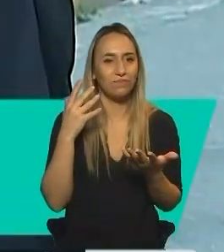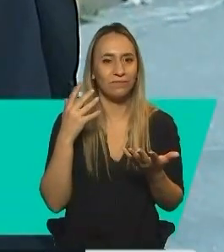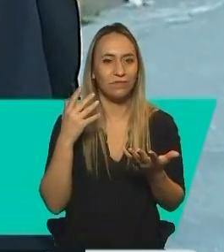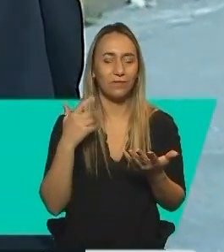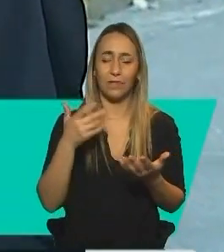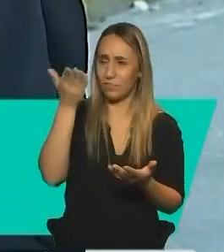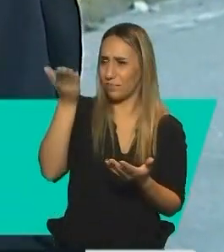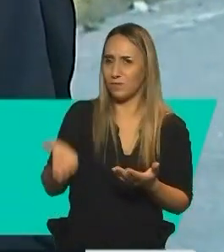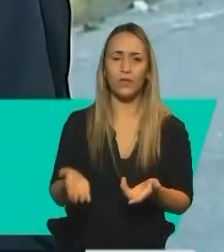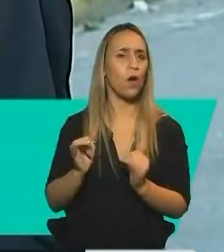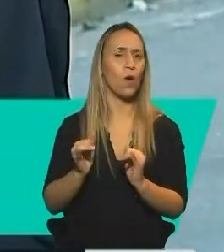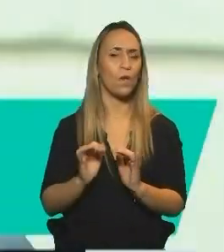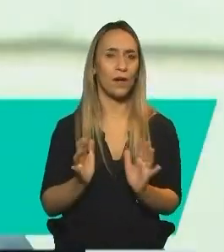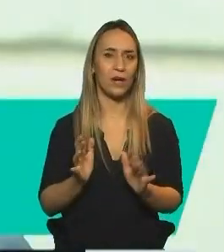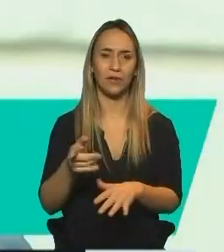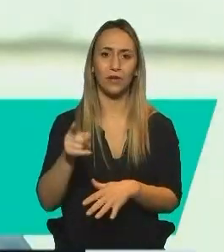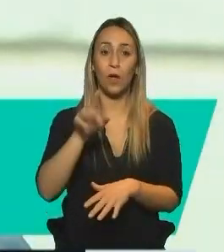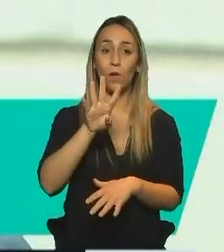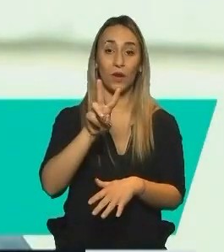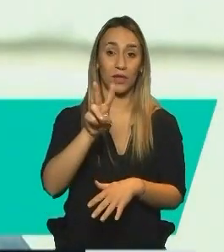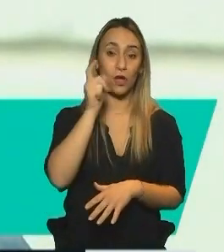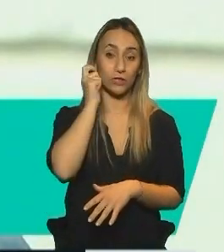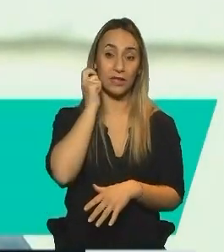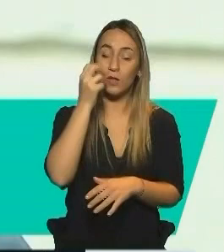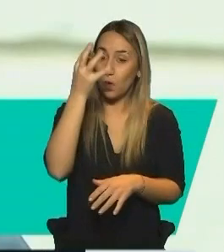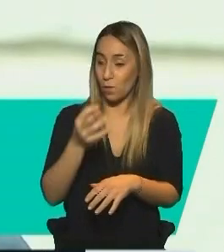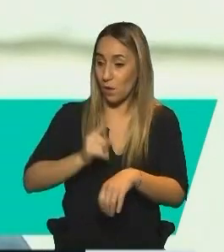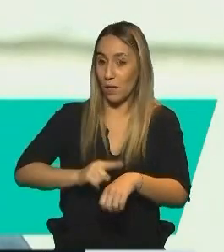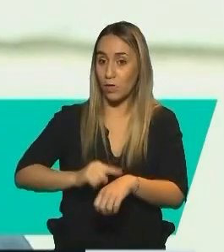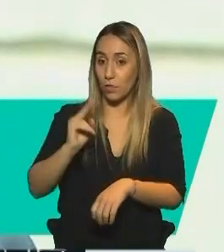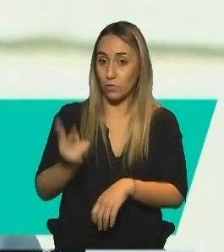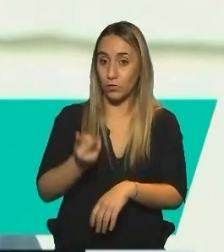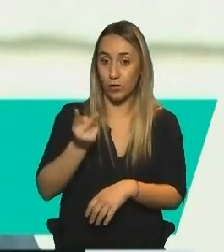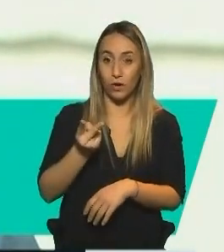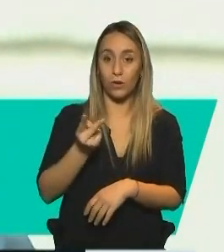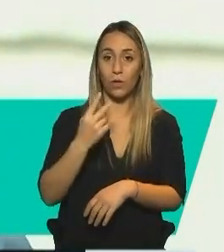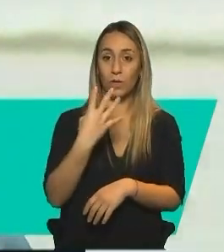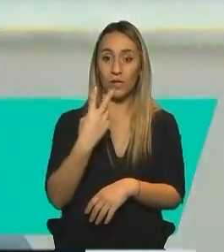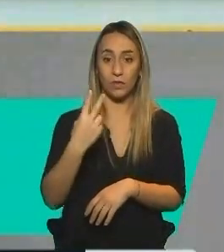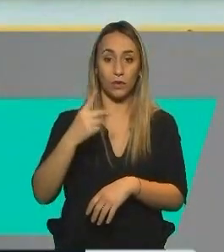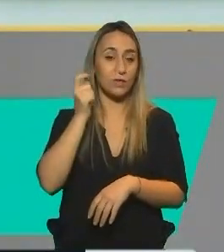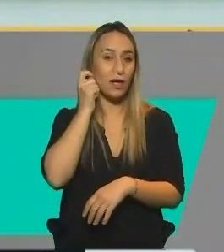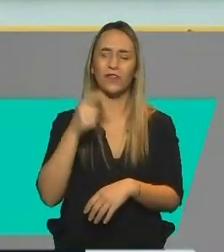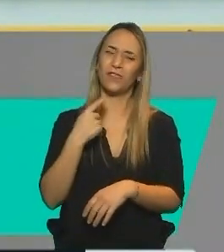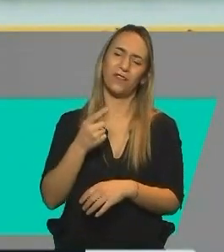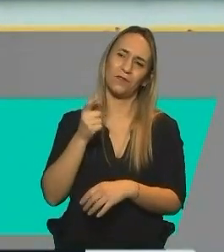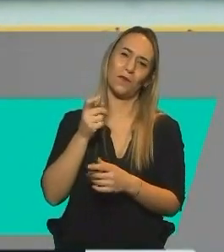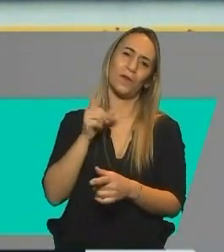Era una mujer joven, tenía 42 años al momento de la muerte. O sea, nosotros decíamos que era una